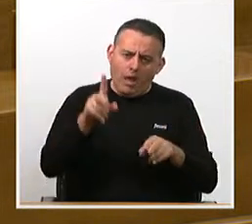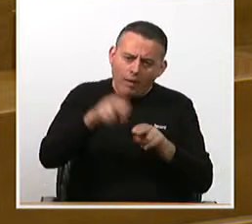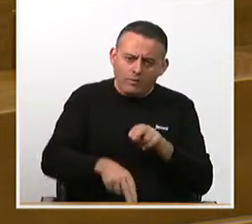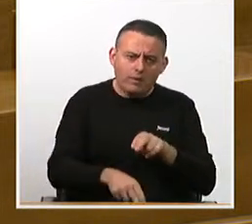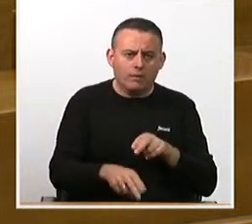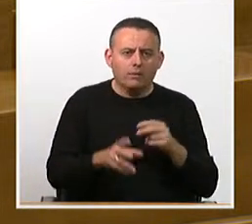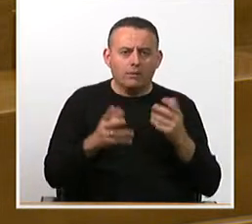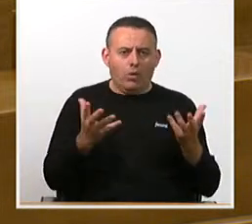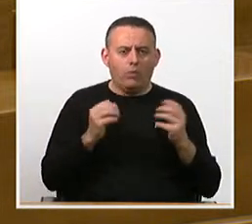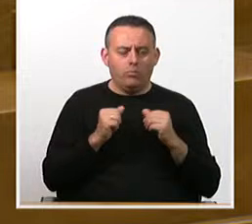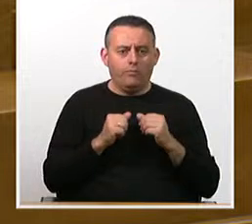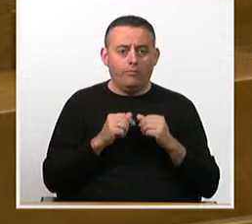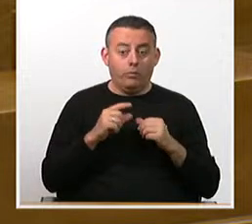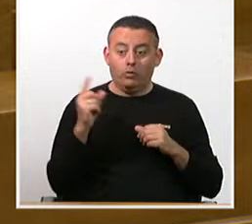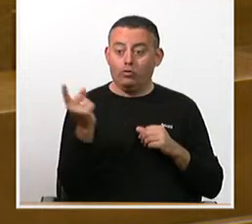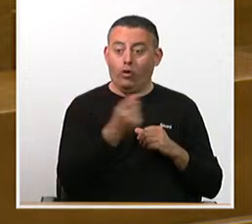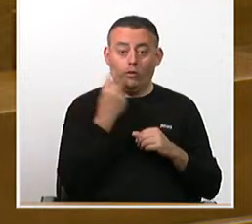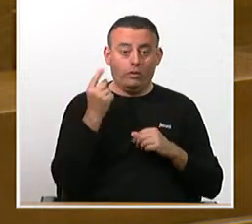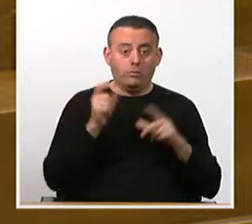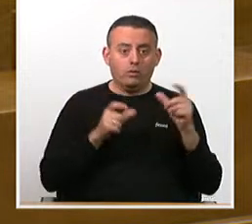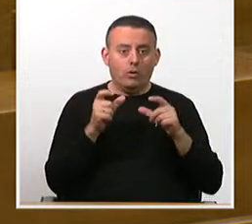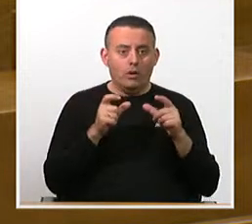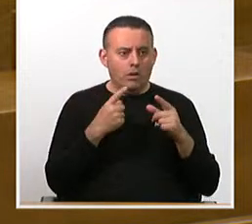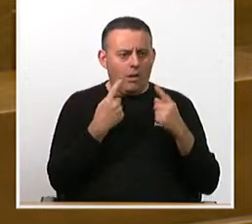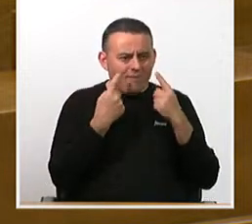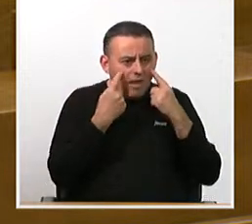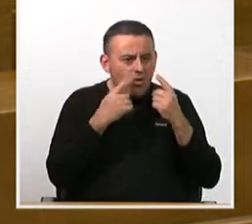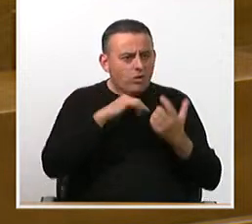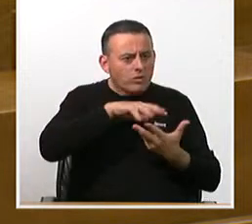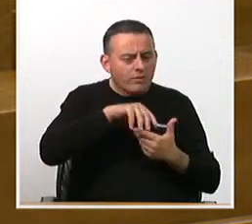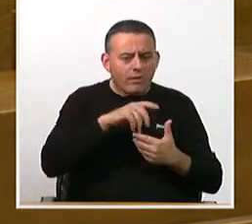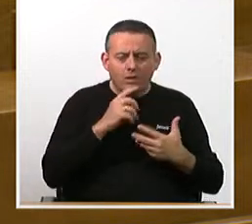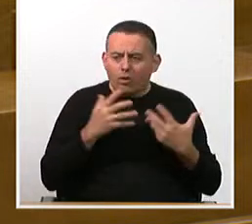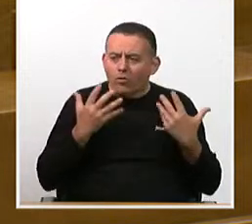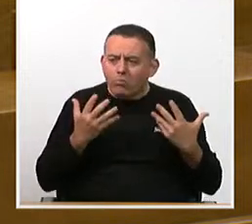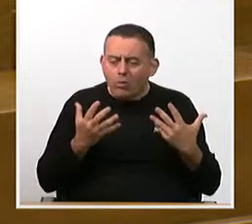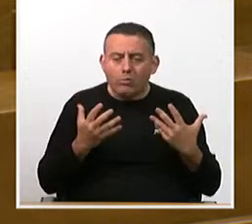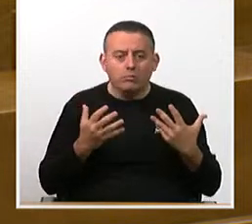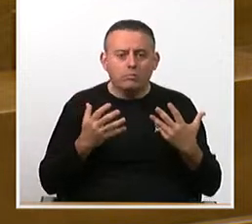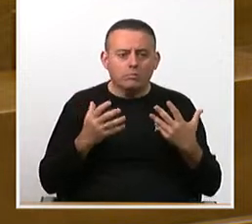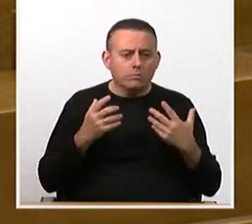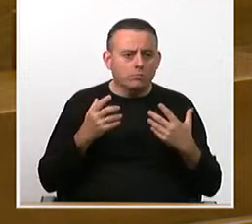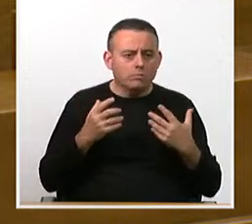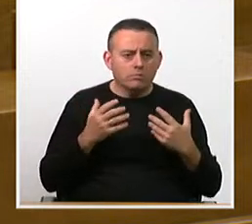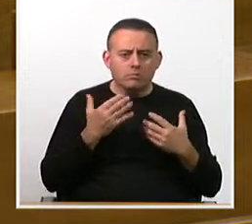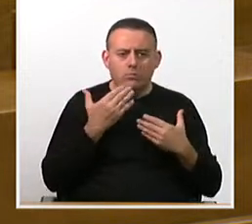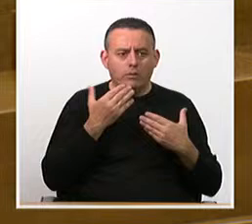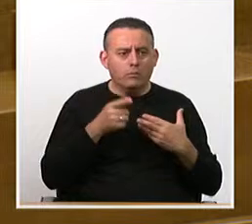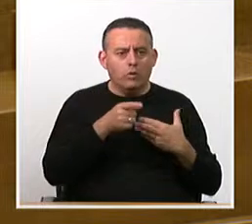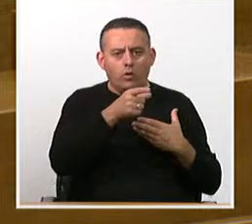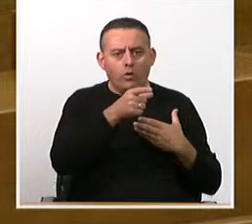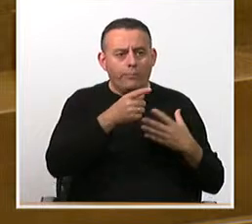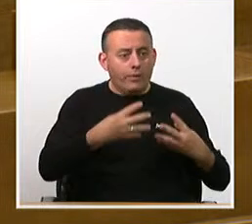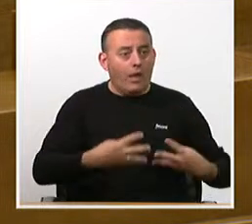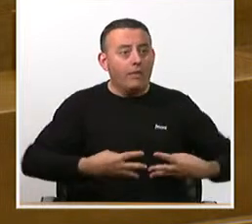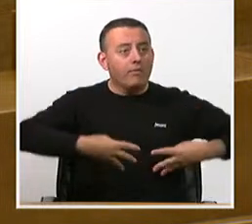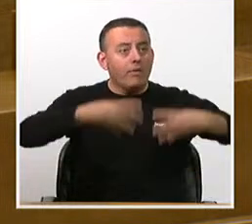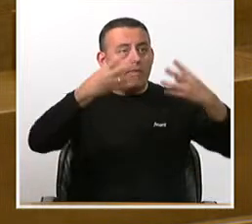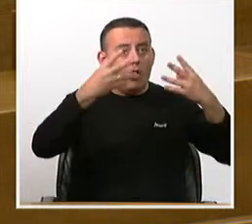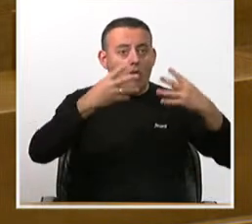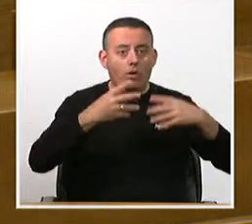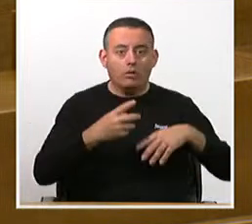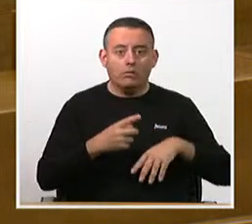que valci dur esta es posible que un edif es cona en una anor